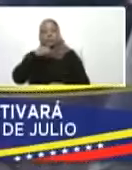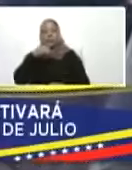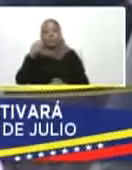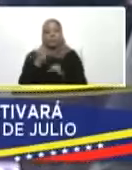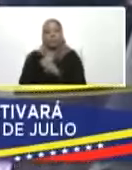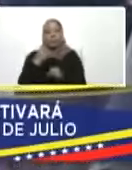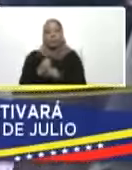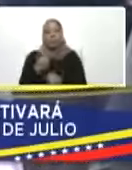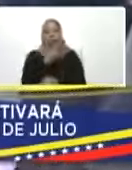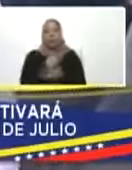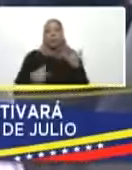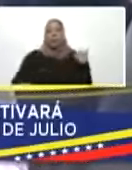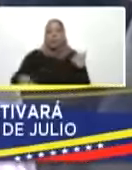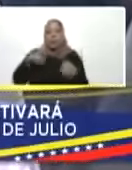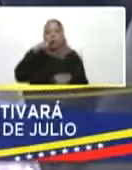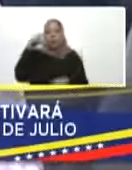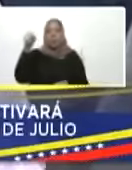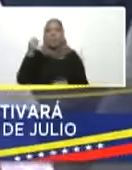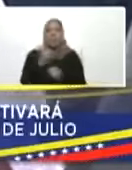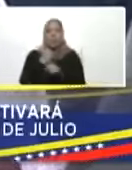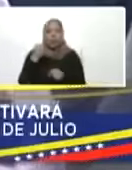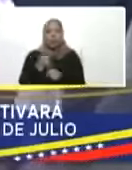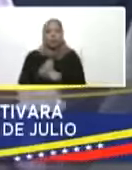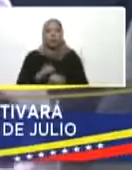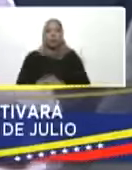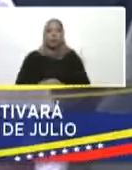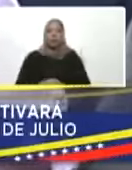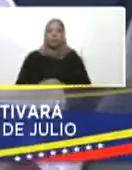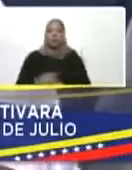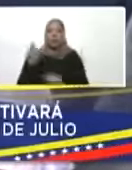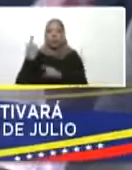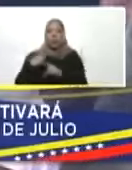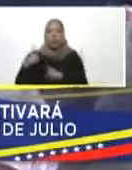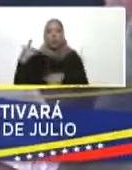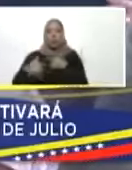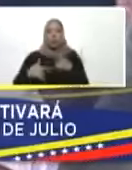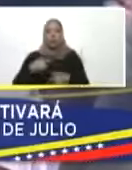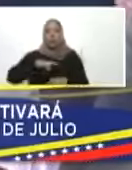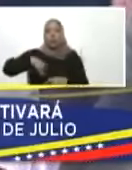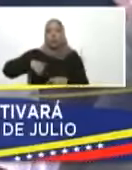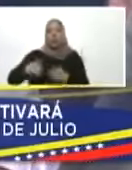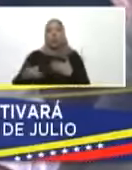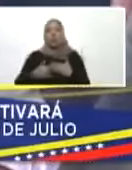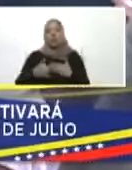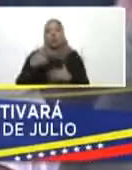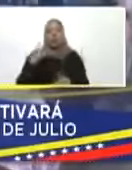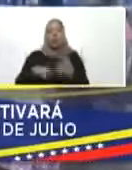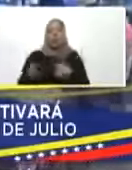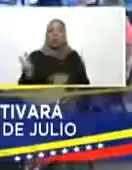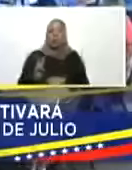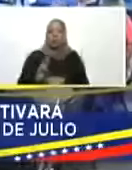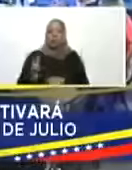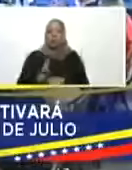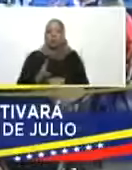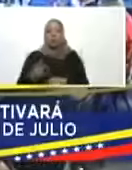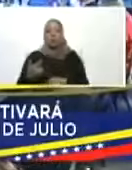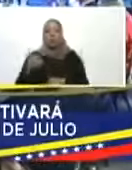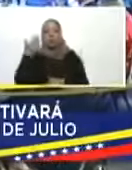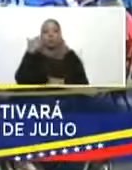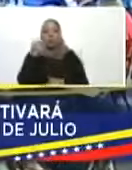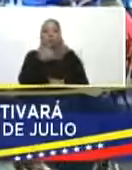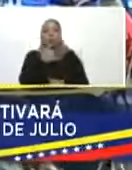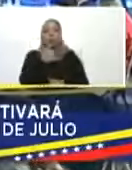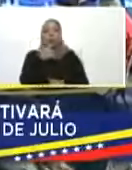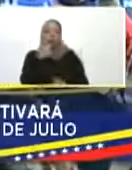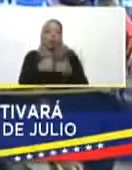se llama Nicolás Maduro Moro. Y esa es otra batalla a la que nos vamos a enfrentar ahorita. ¿Quién de los